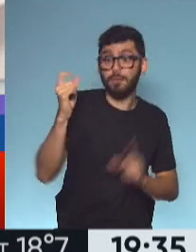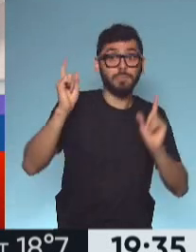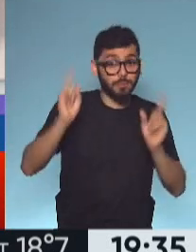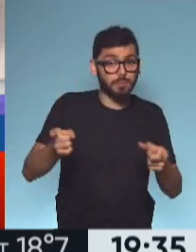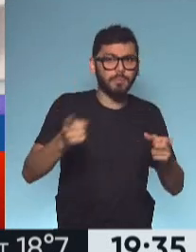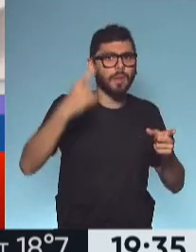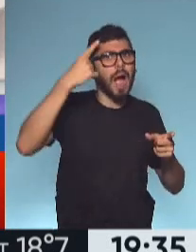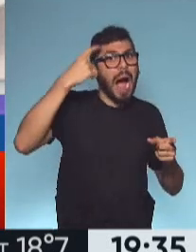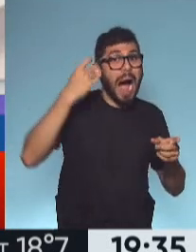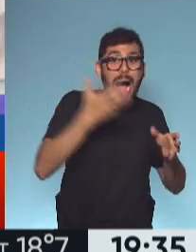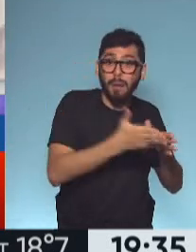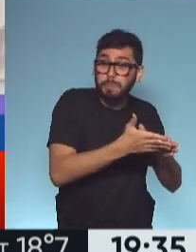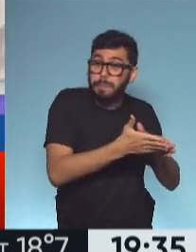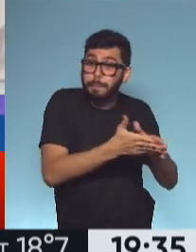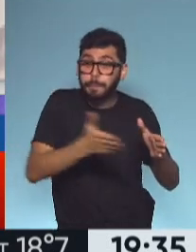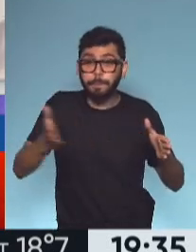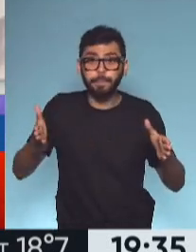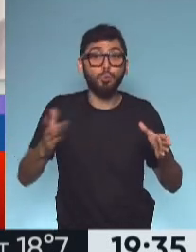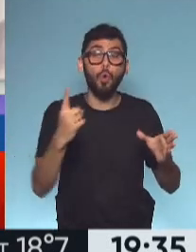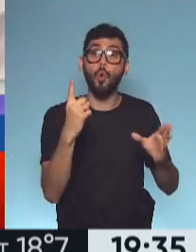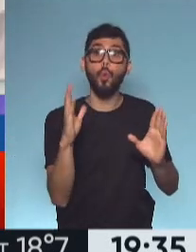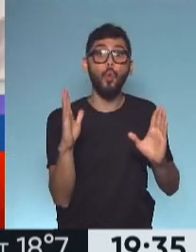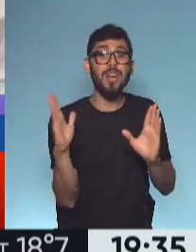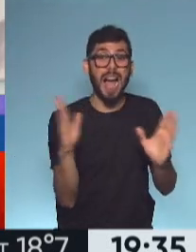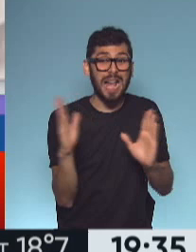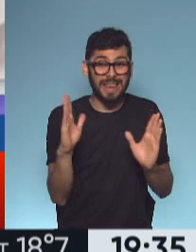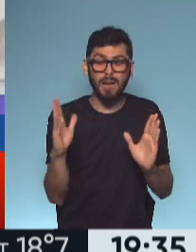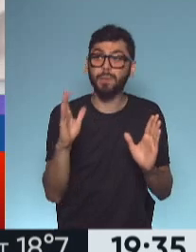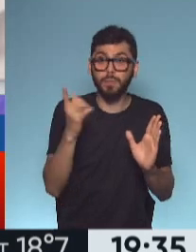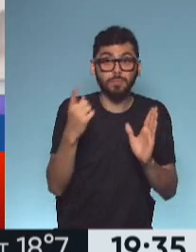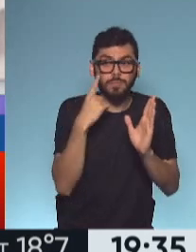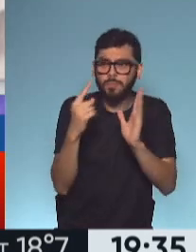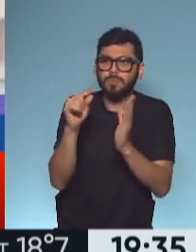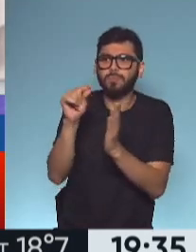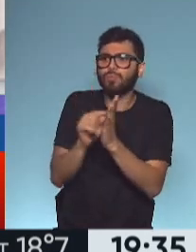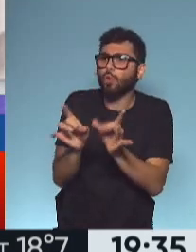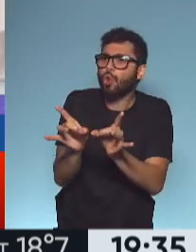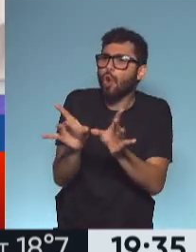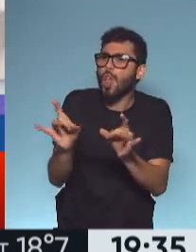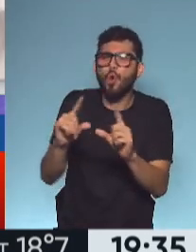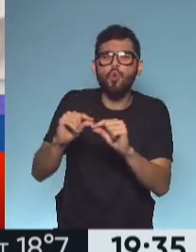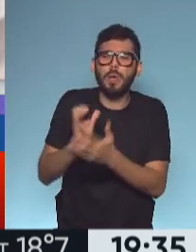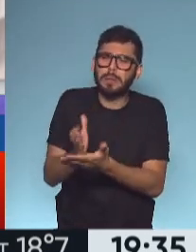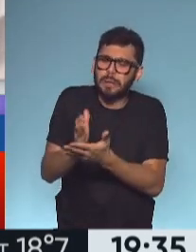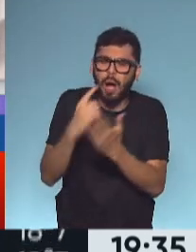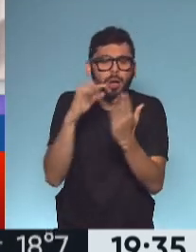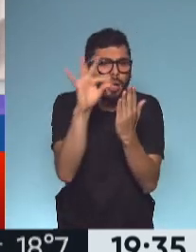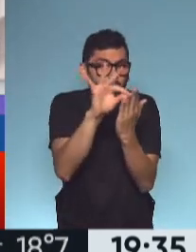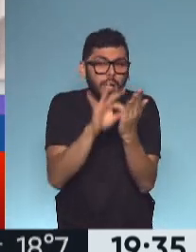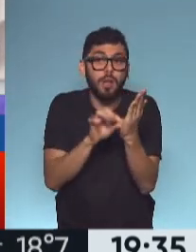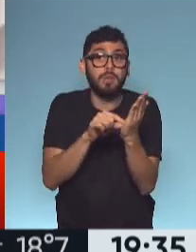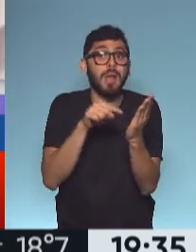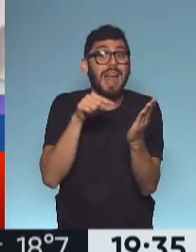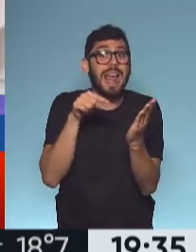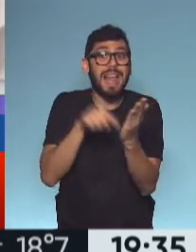aprendizaje que permitieron durante una etapa tener una guía epidemiológica con números más rígidos, que para nosotros ese